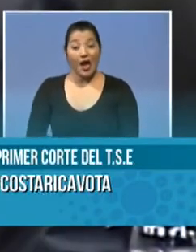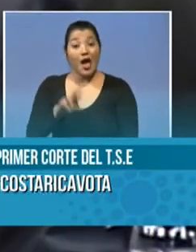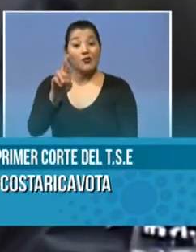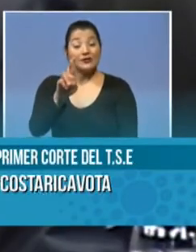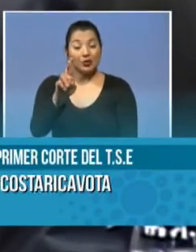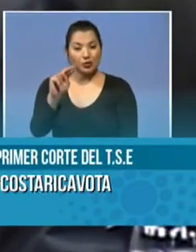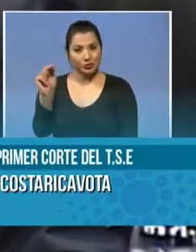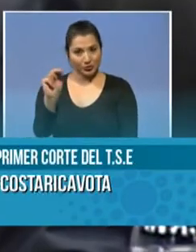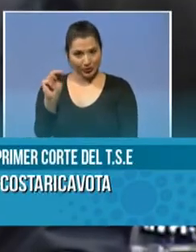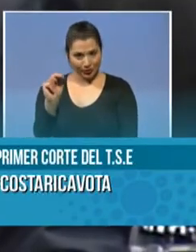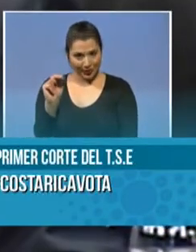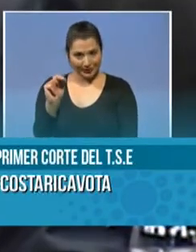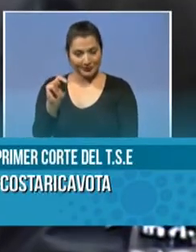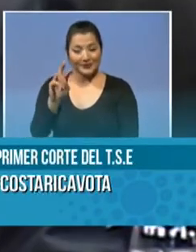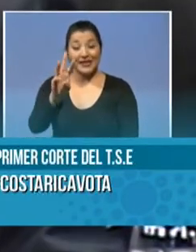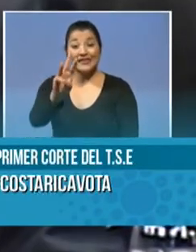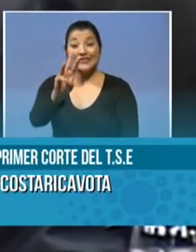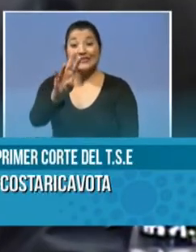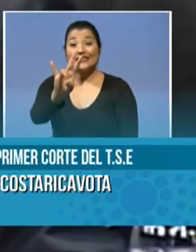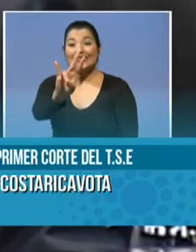Restauración Nacional,